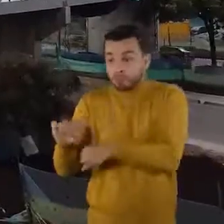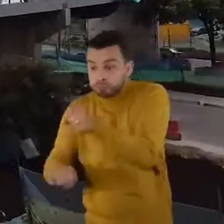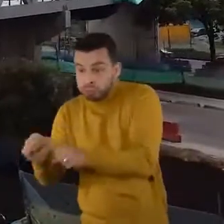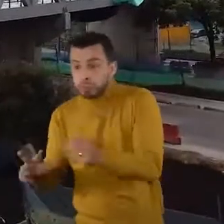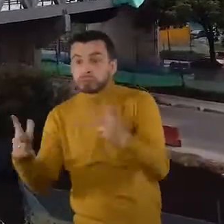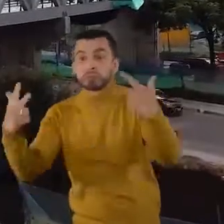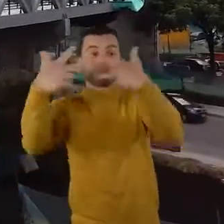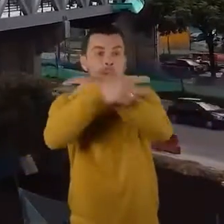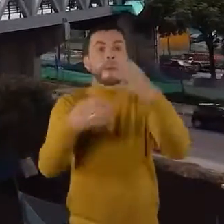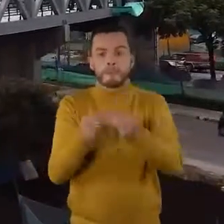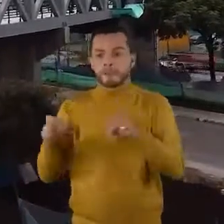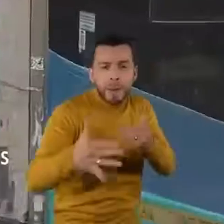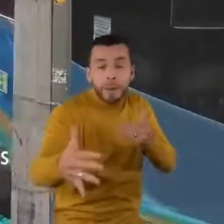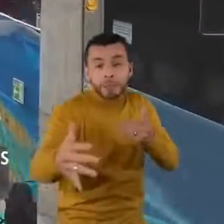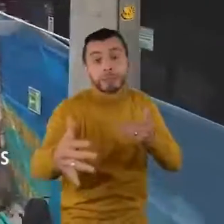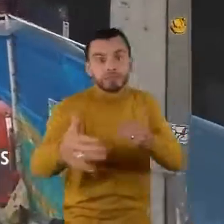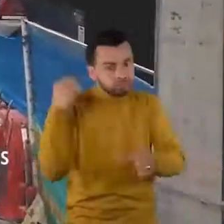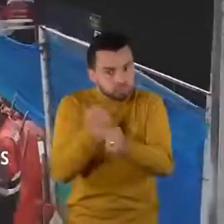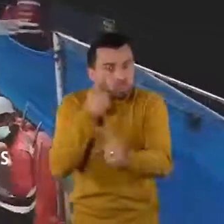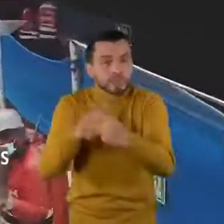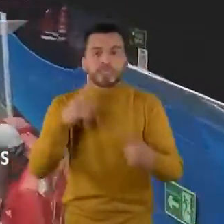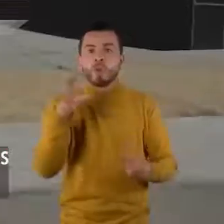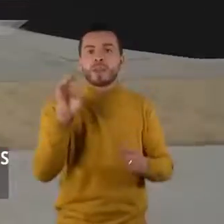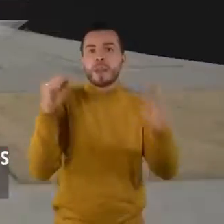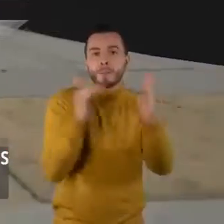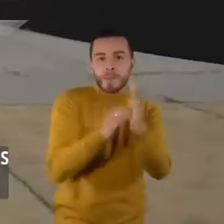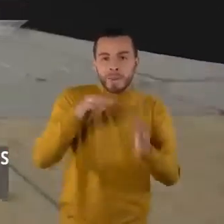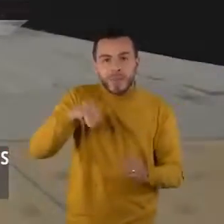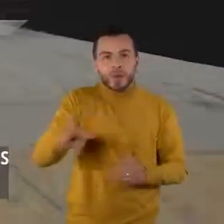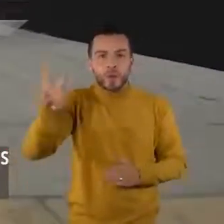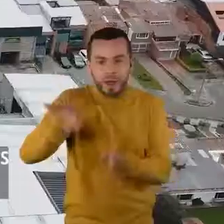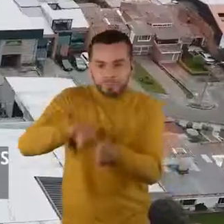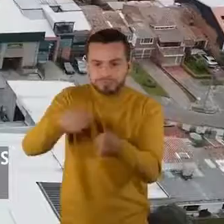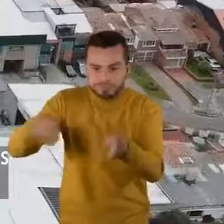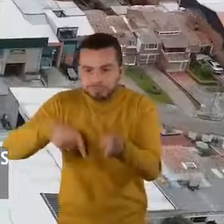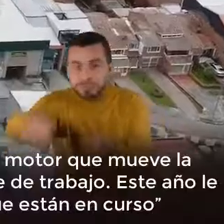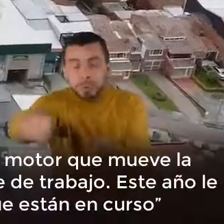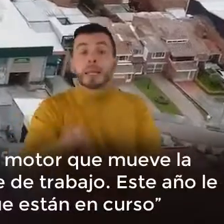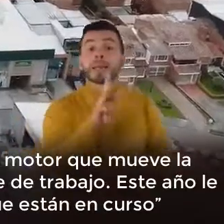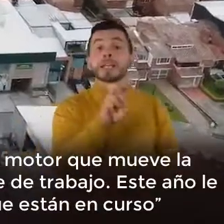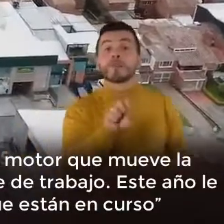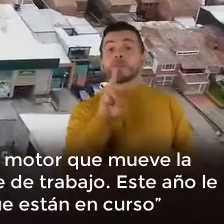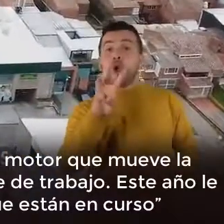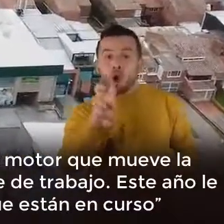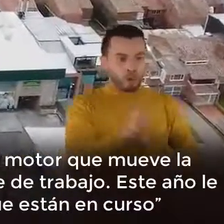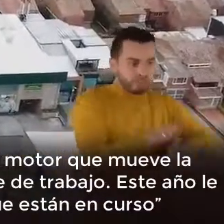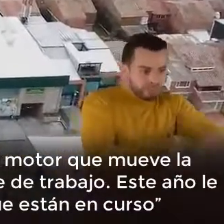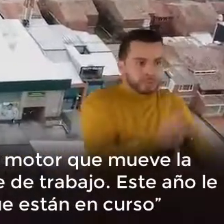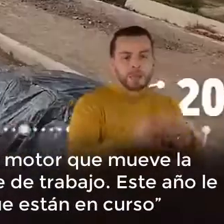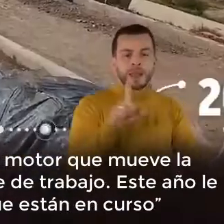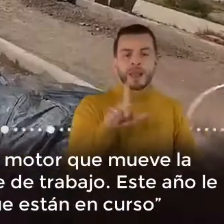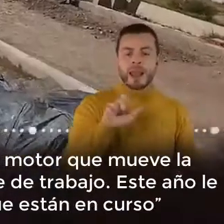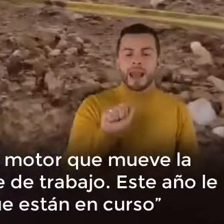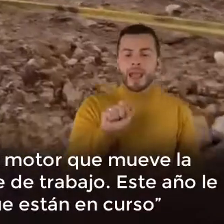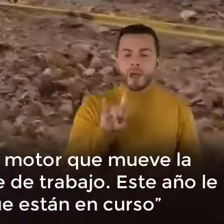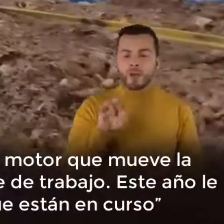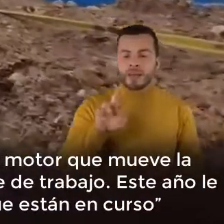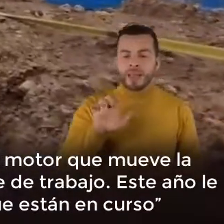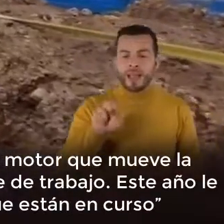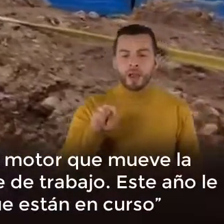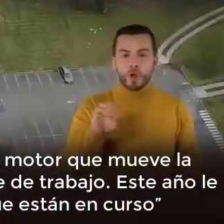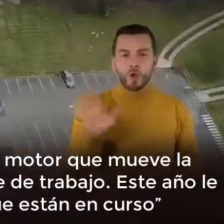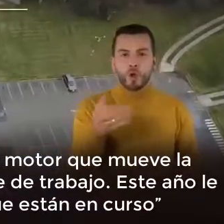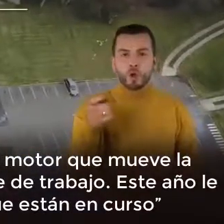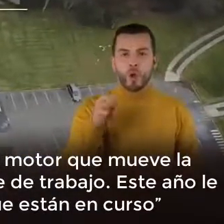obras que conectarán a bogotá con los municipios que limitan al norte de la ciudad la construcción de infraestructura vial es sin